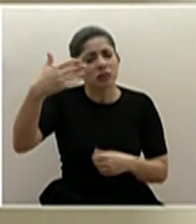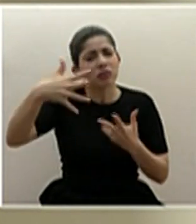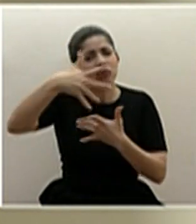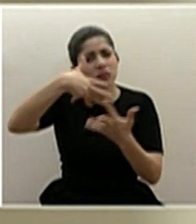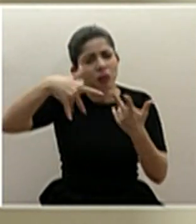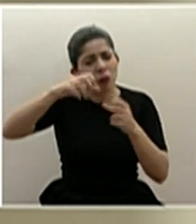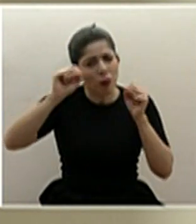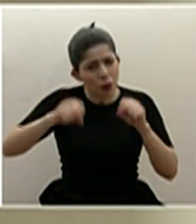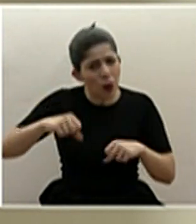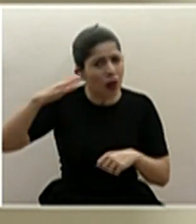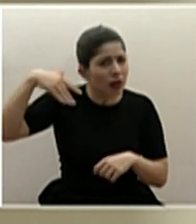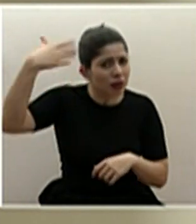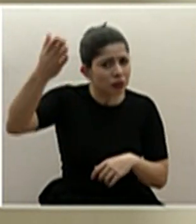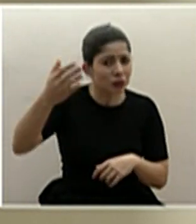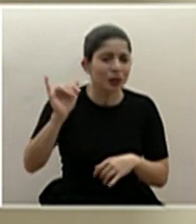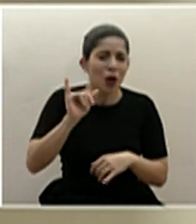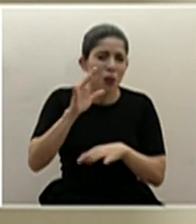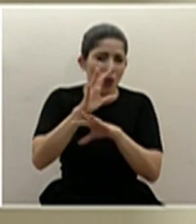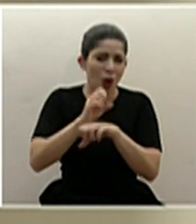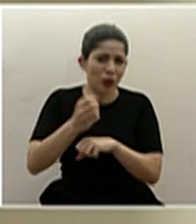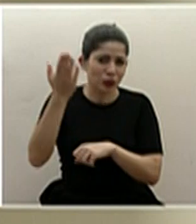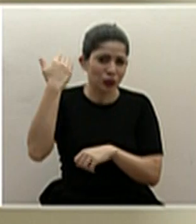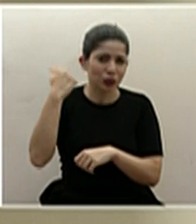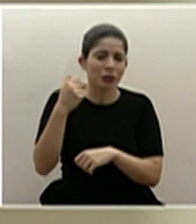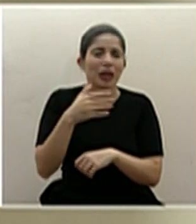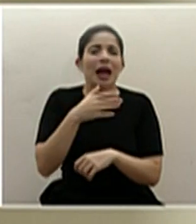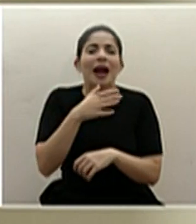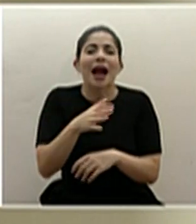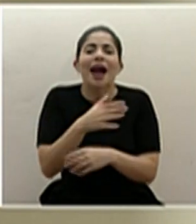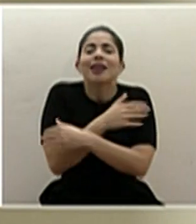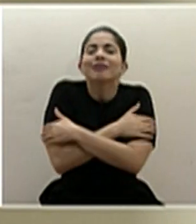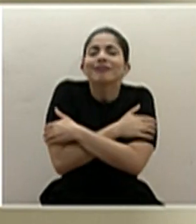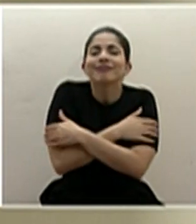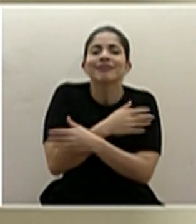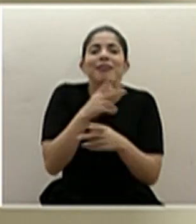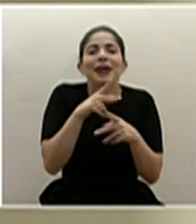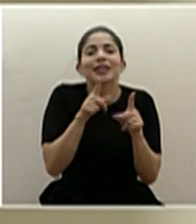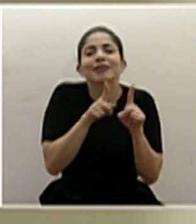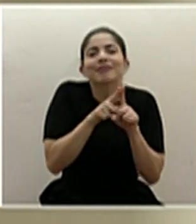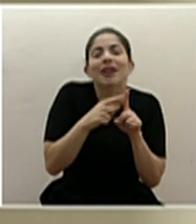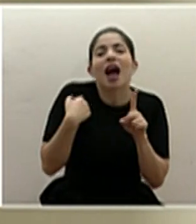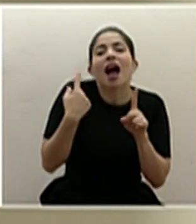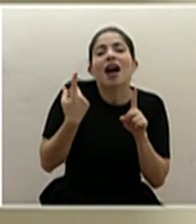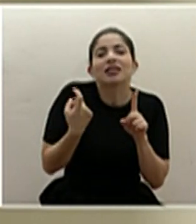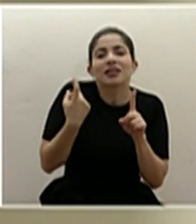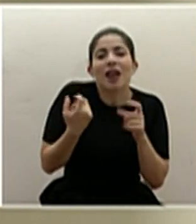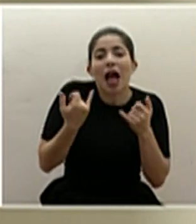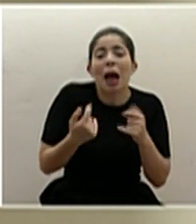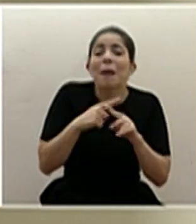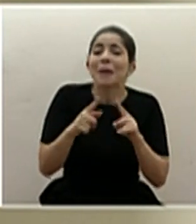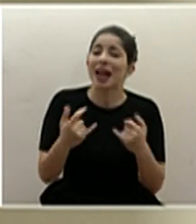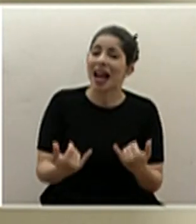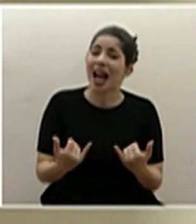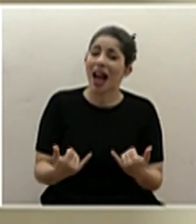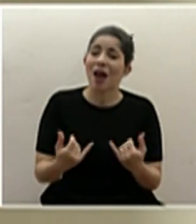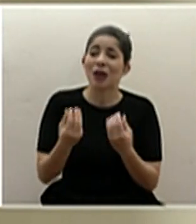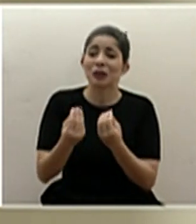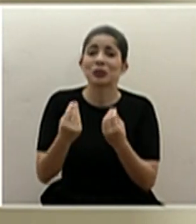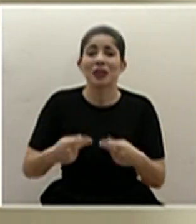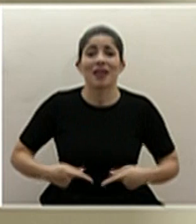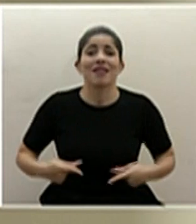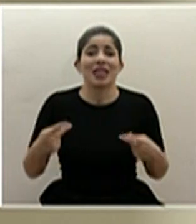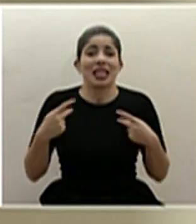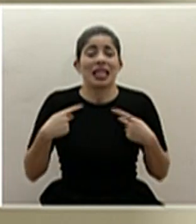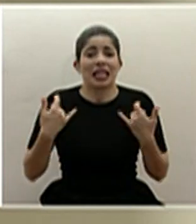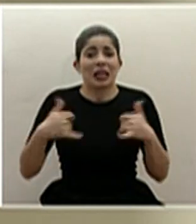convivir como estamos acostumbrados, con todo ese calor cercano de las personas que yo sé que nos hace falta, pero en este momento estamos hablando de muchas vidas que están en